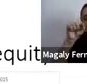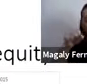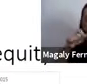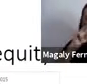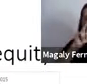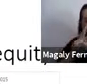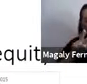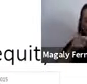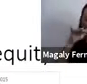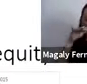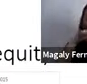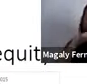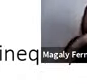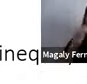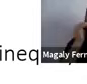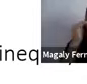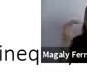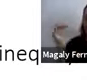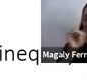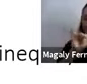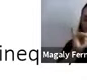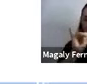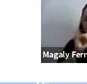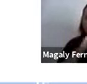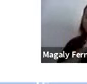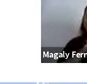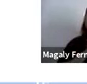estudios también a nivel